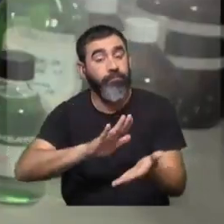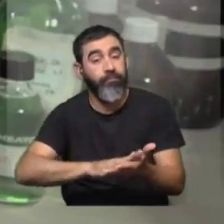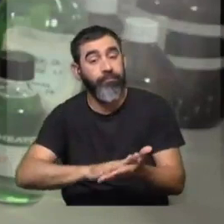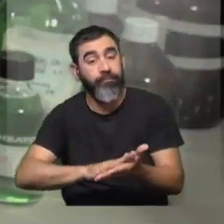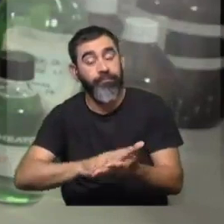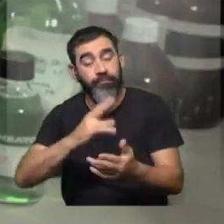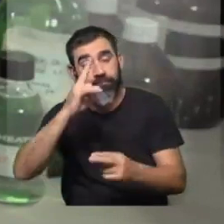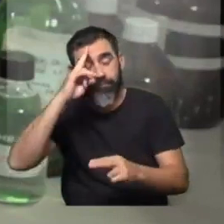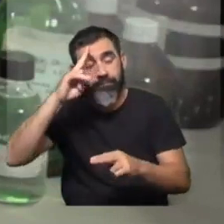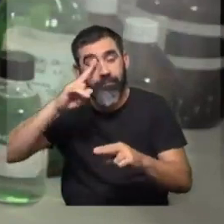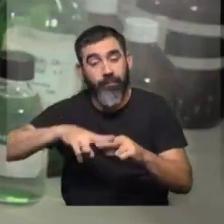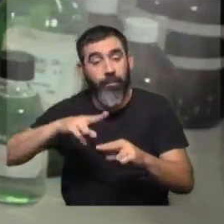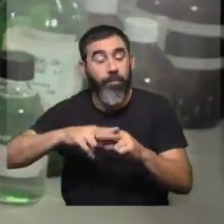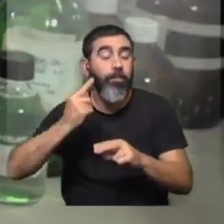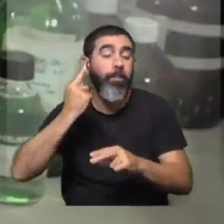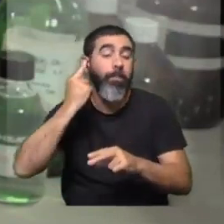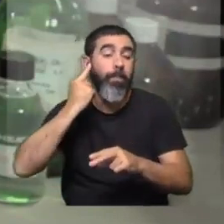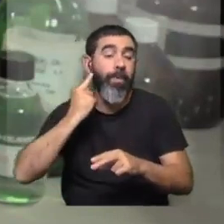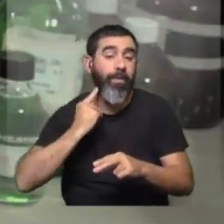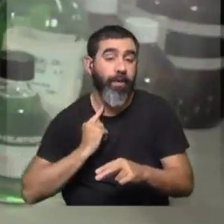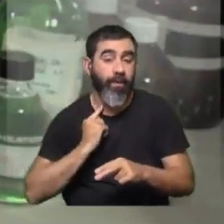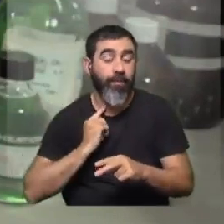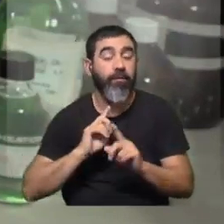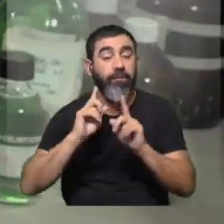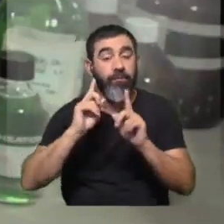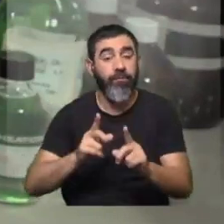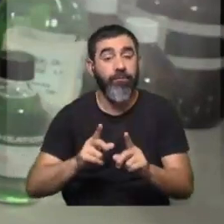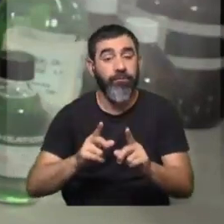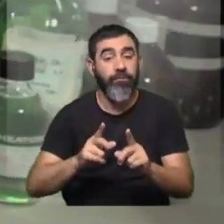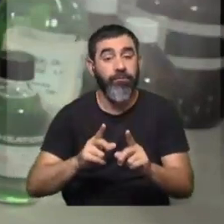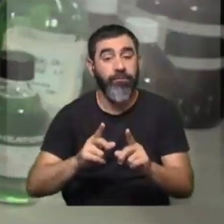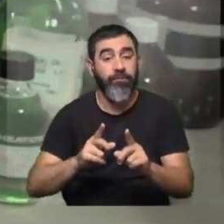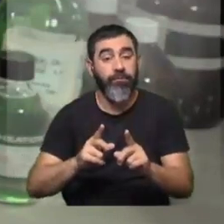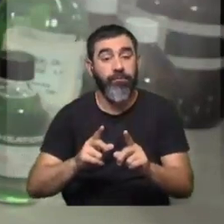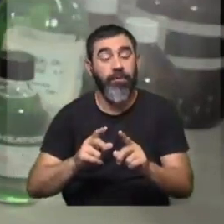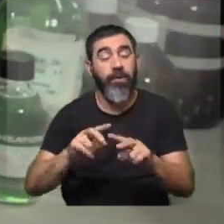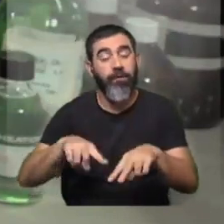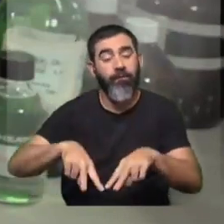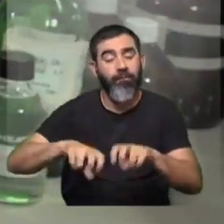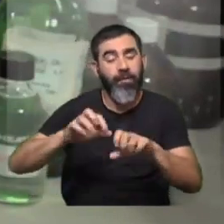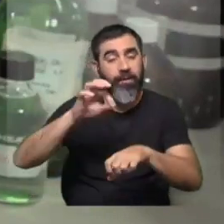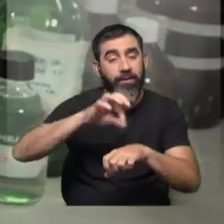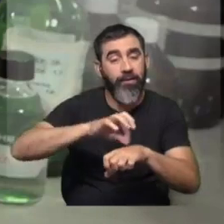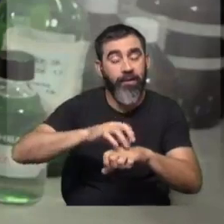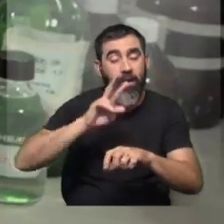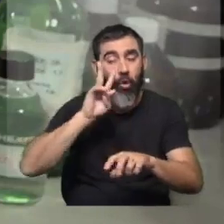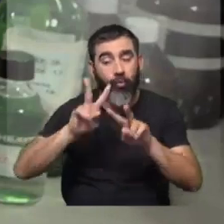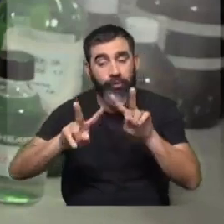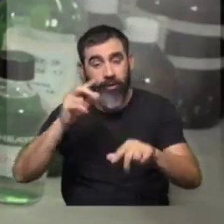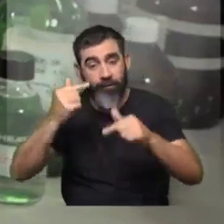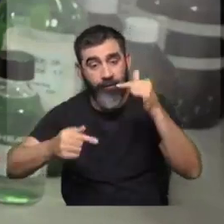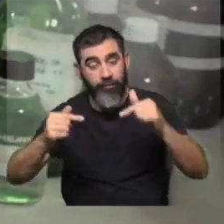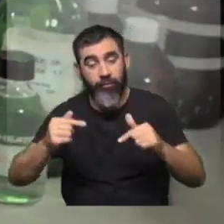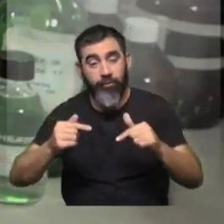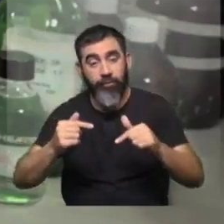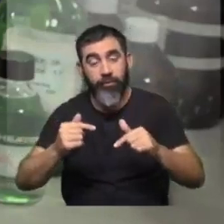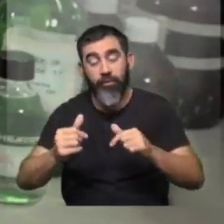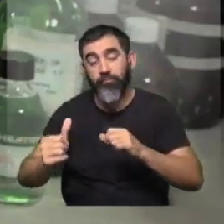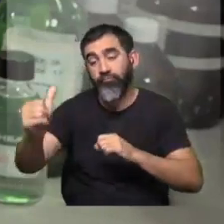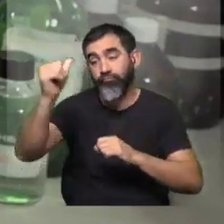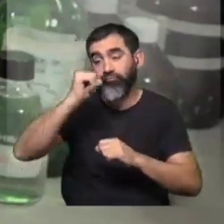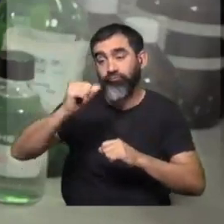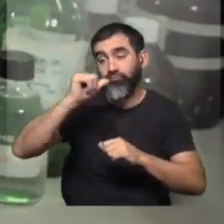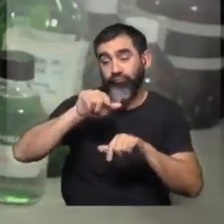estas enfermedades neurodegenerativas, se ha visto en tanto ensayos clínicos y observacionales que el consumo de la